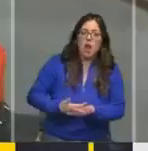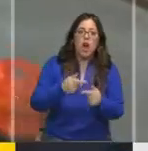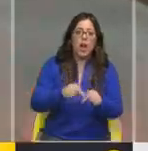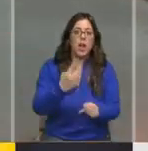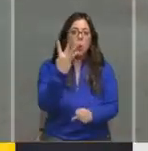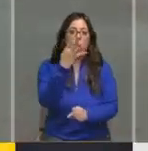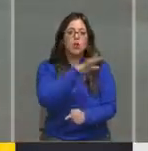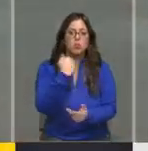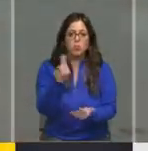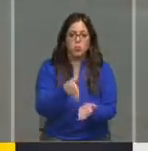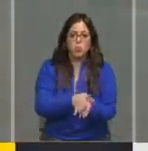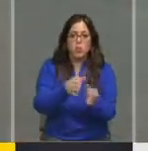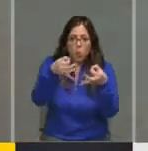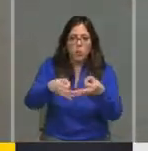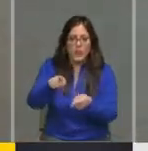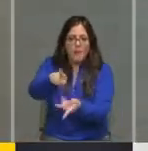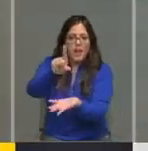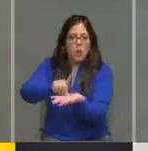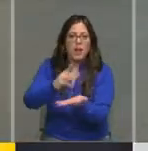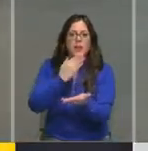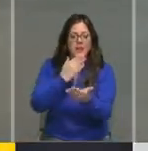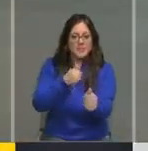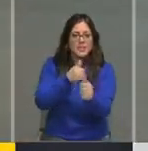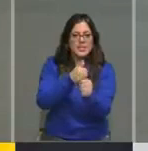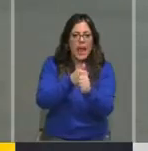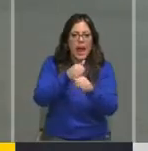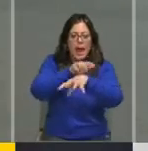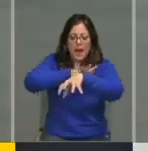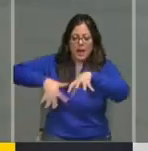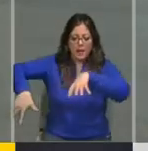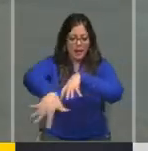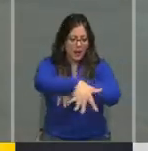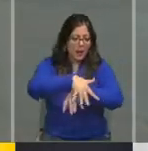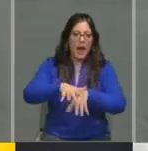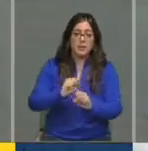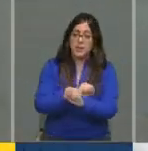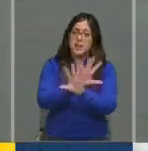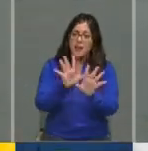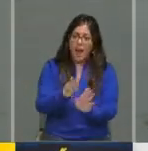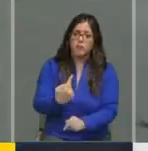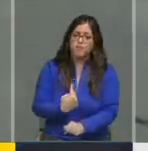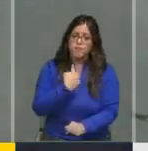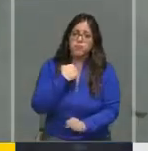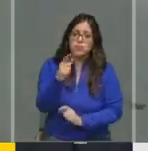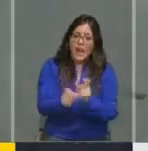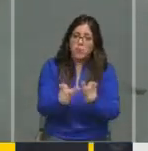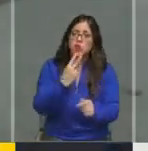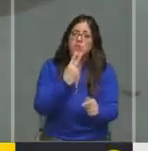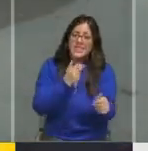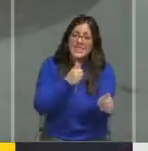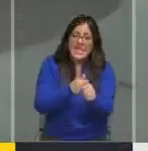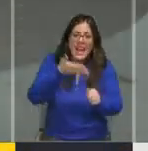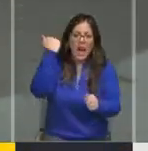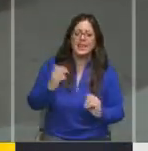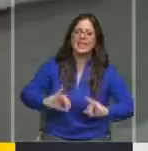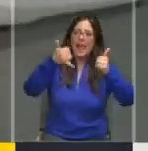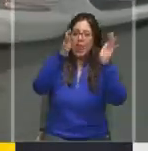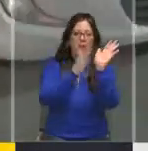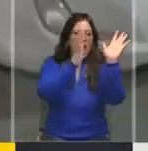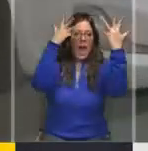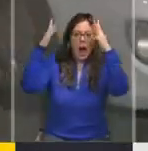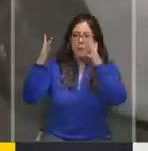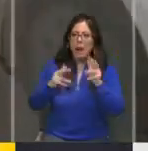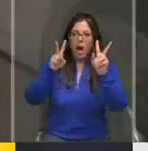4 homicidios en ese espacio y en sus alrededores. Y es clara también la afectación de los propios vecinos, quienes se le celebraban, ¿no?, con aplausos